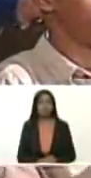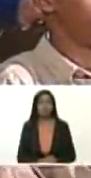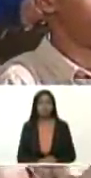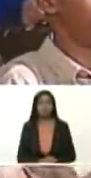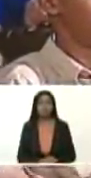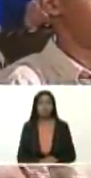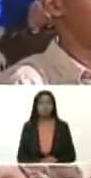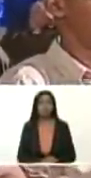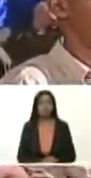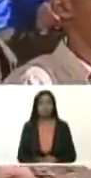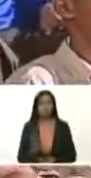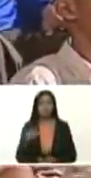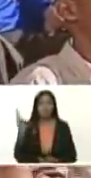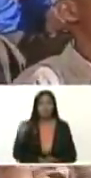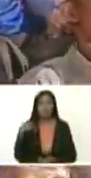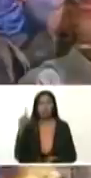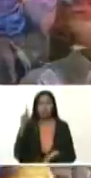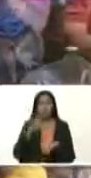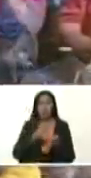Yo tengo aquí